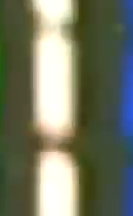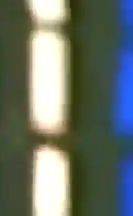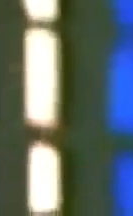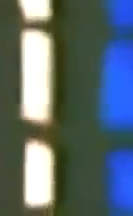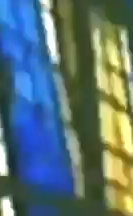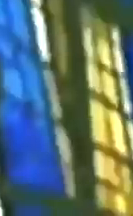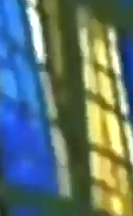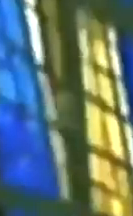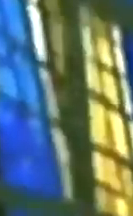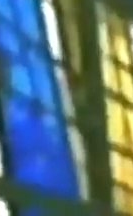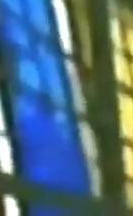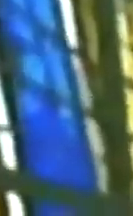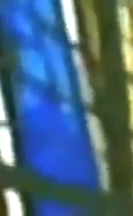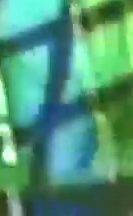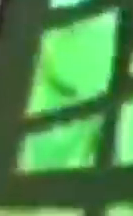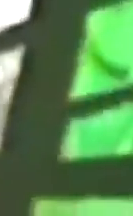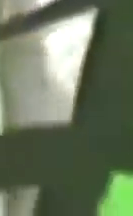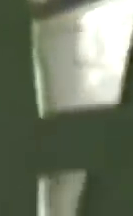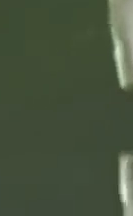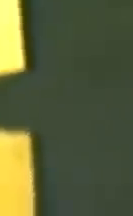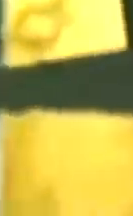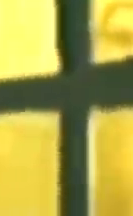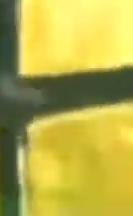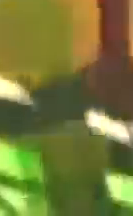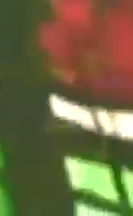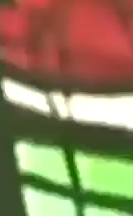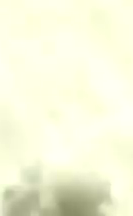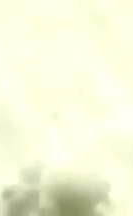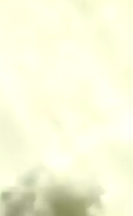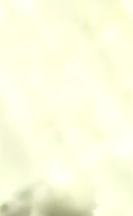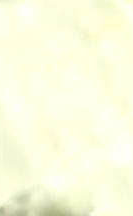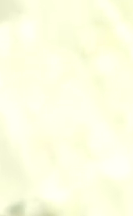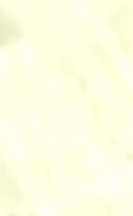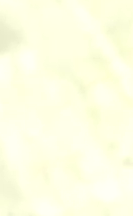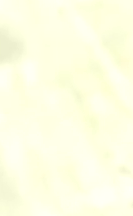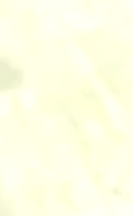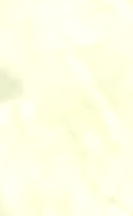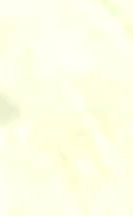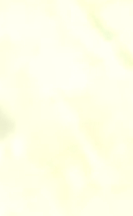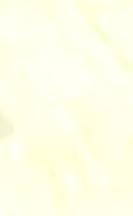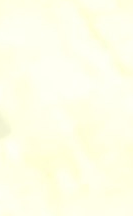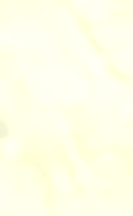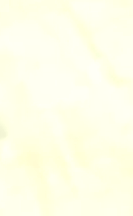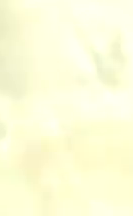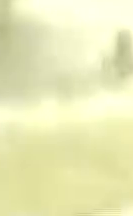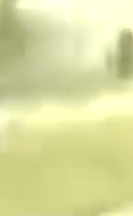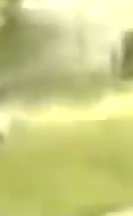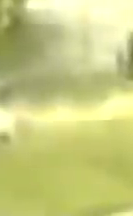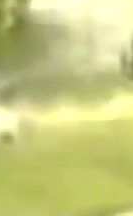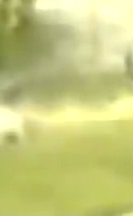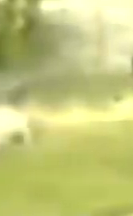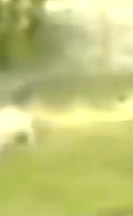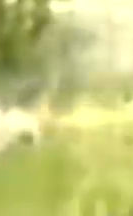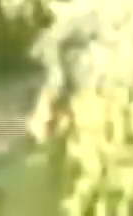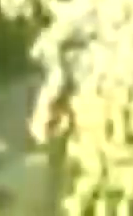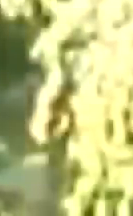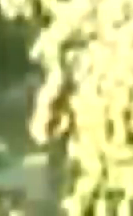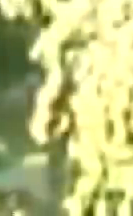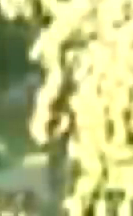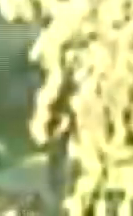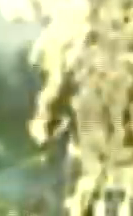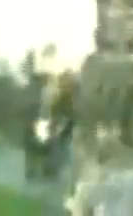convierte en pontificia bajo el nombre de Real y Pontificia Universidad de Caracas. Es